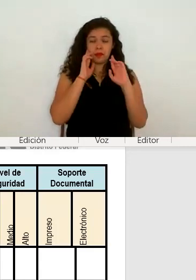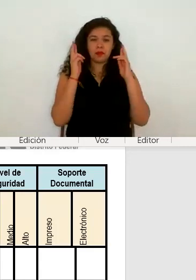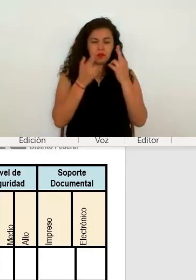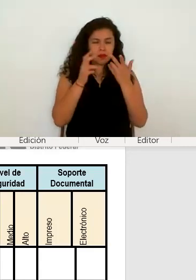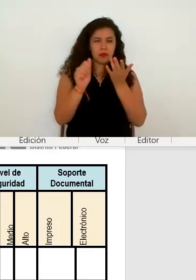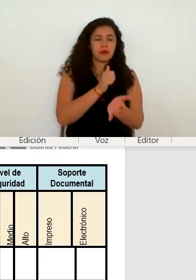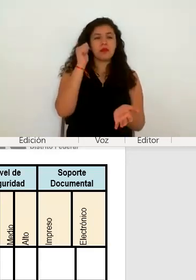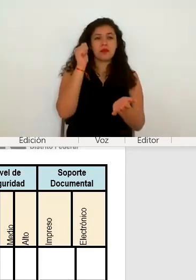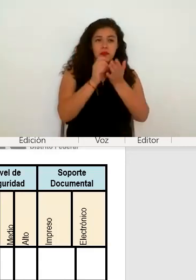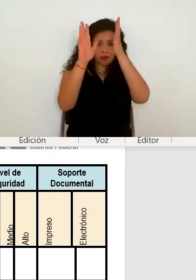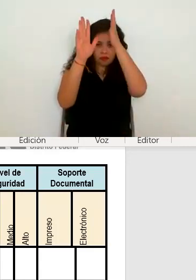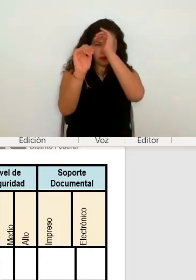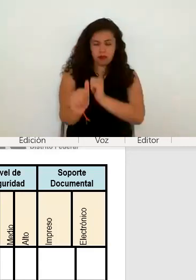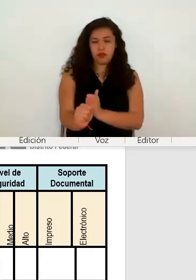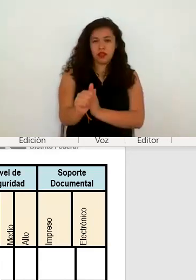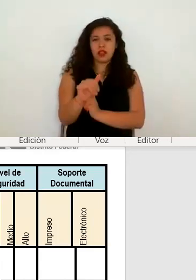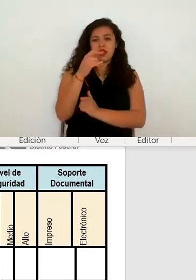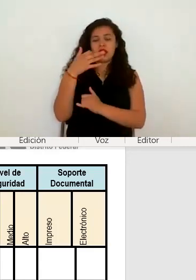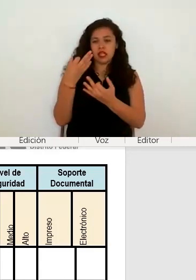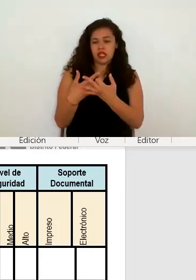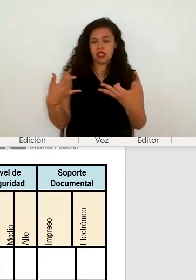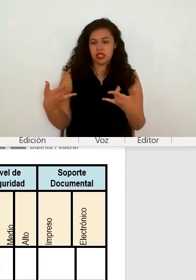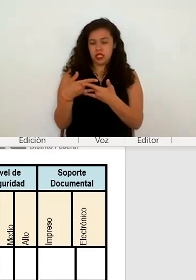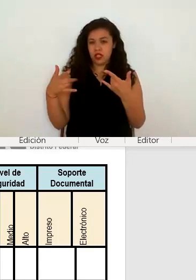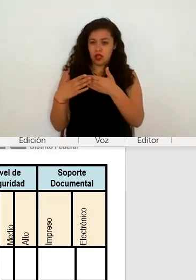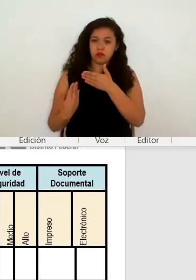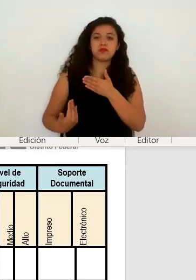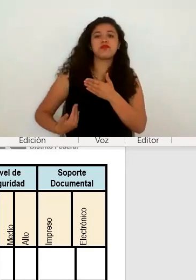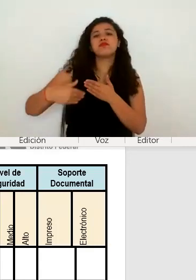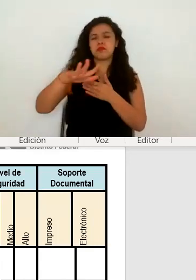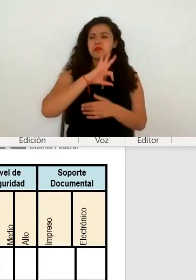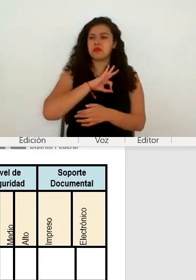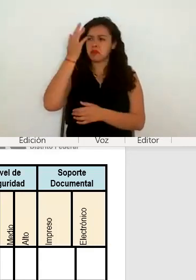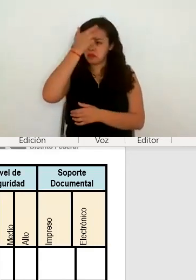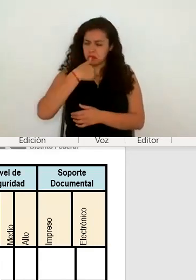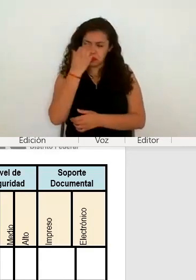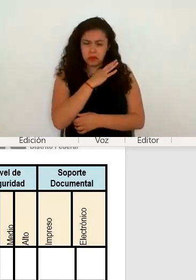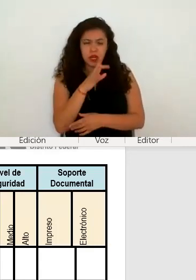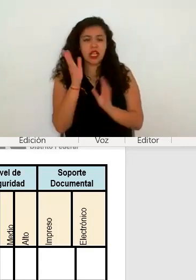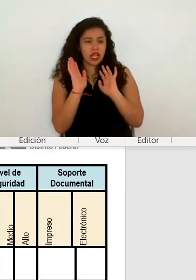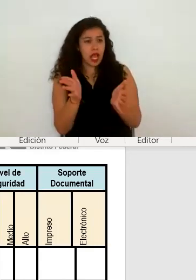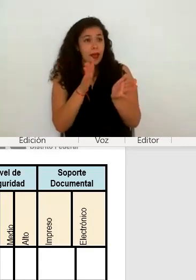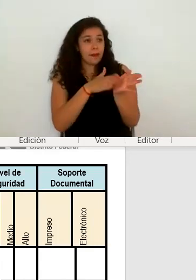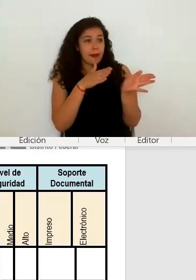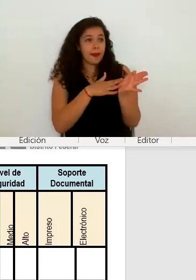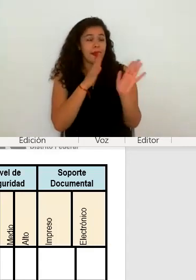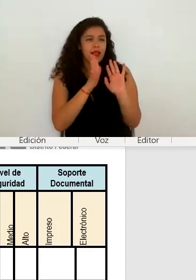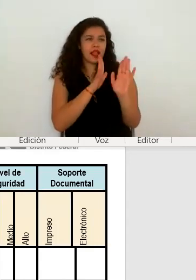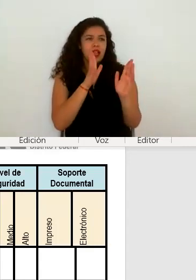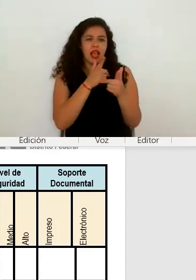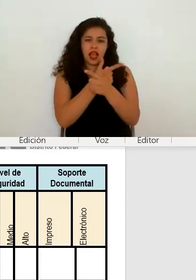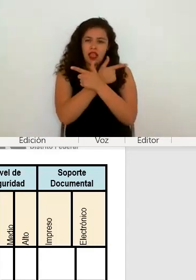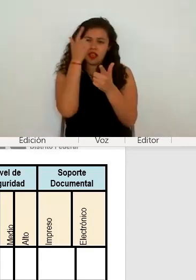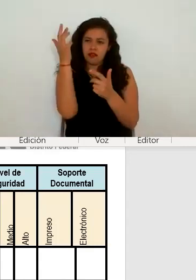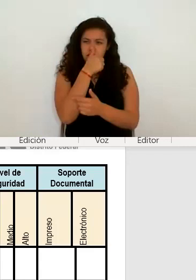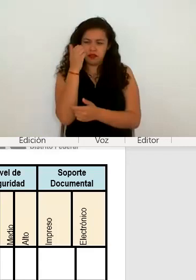actas y acuerdos, si son expedientes históricos, esos están disponibles, ya son documentos públicos y